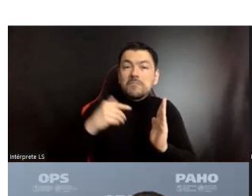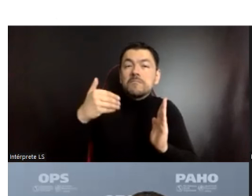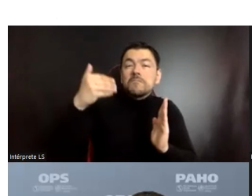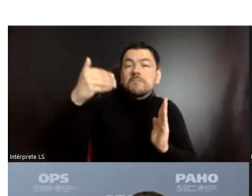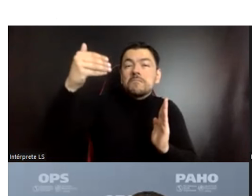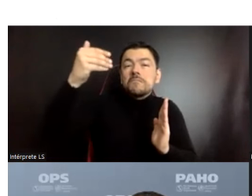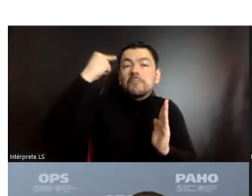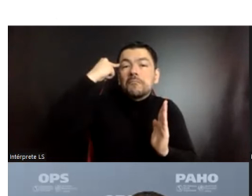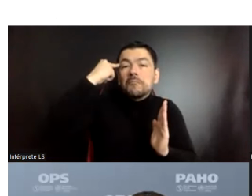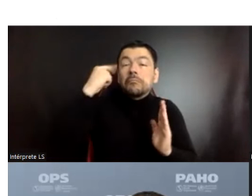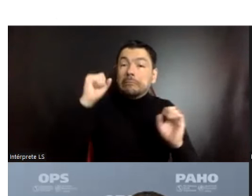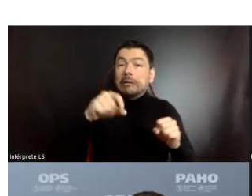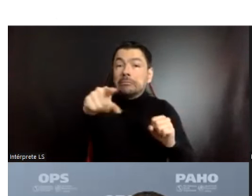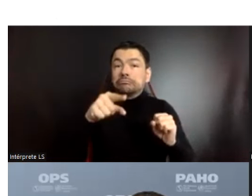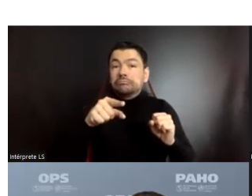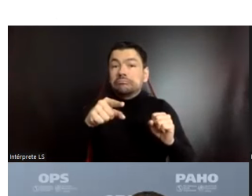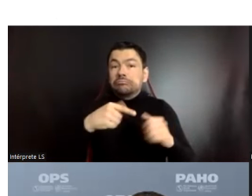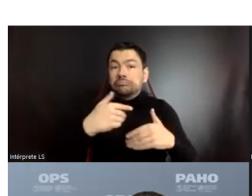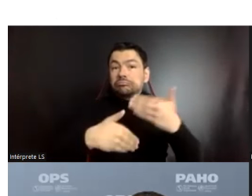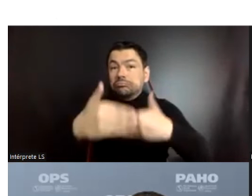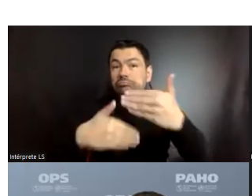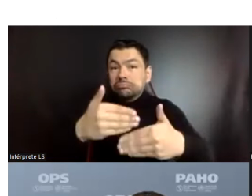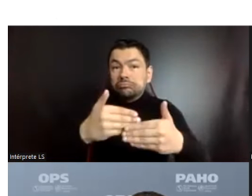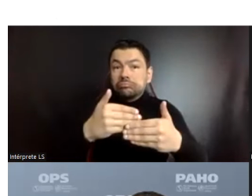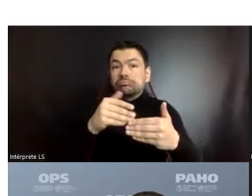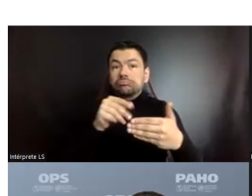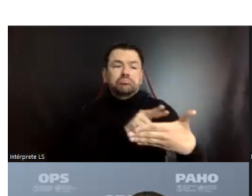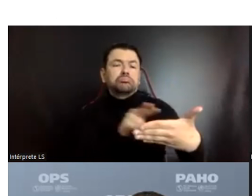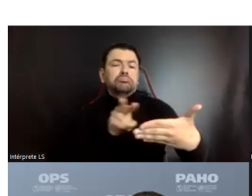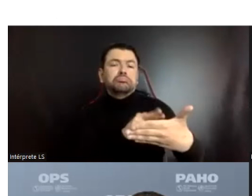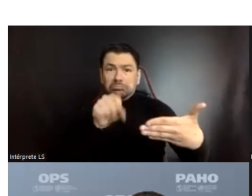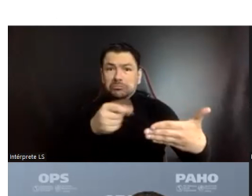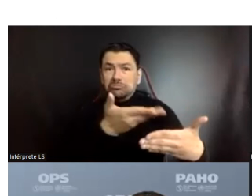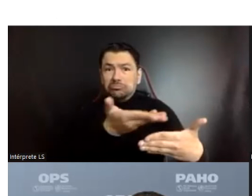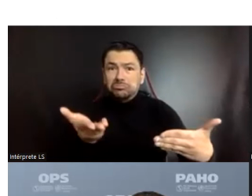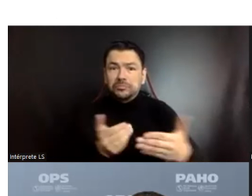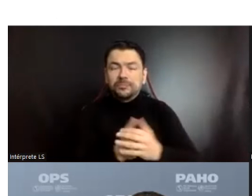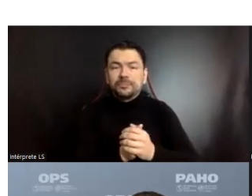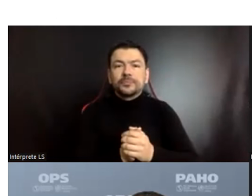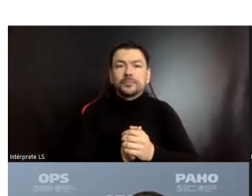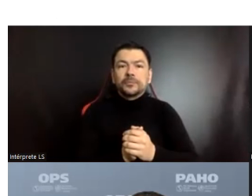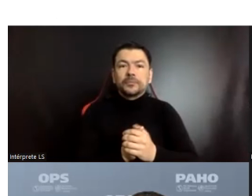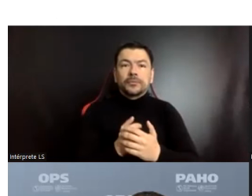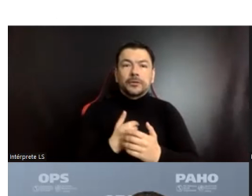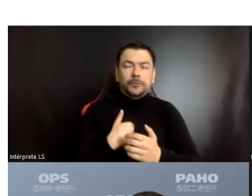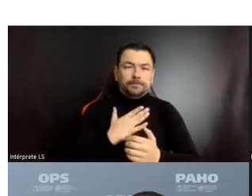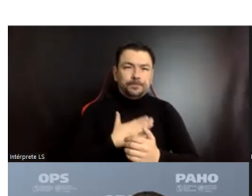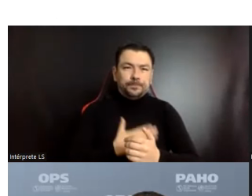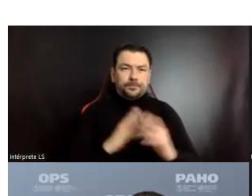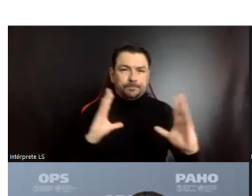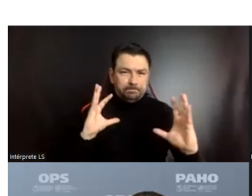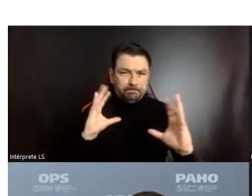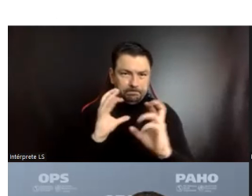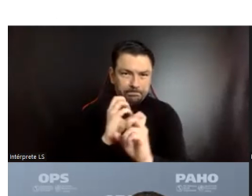o revisitar lo que se habló. A modo de resumen, Evidence Aid existe